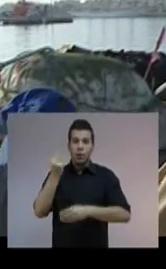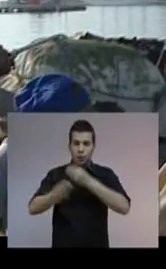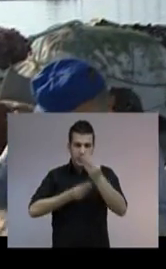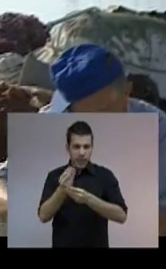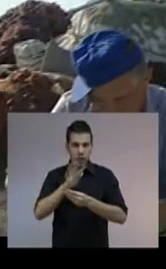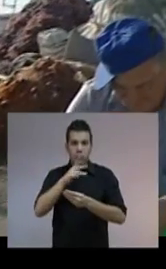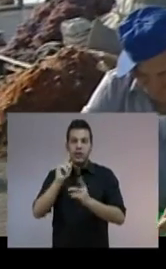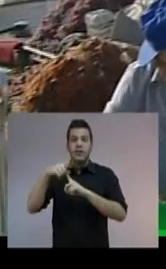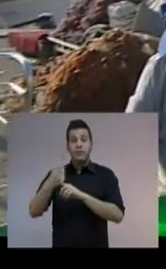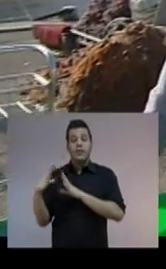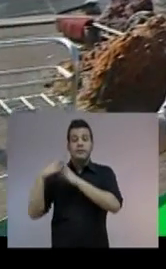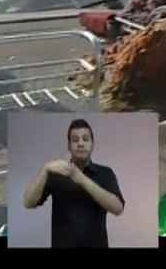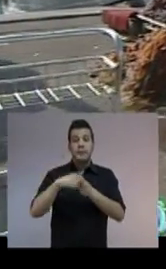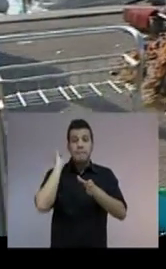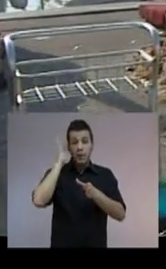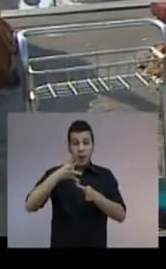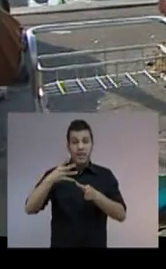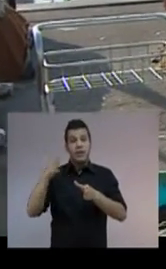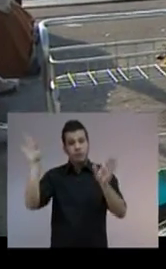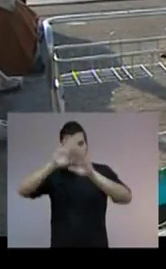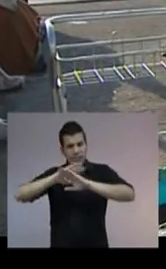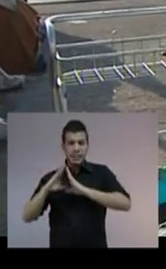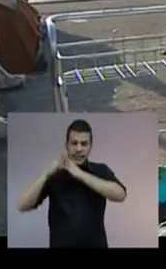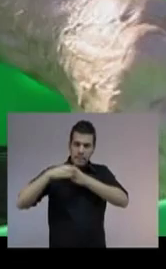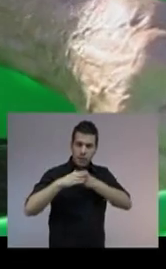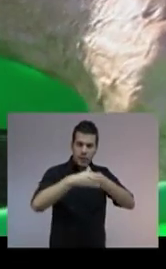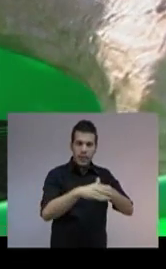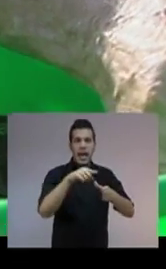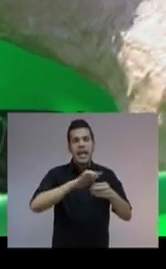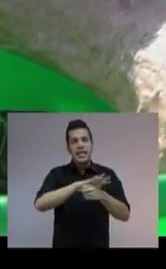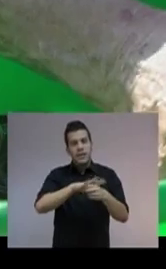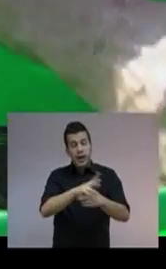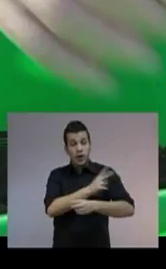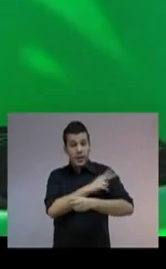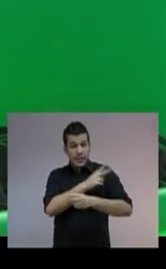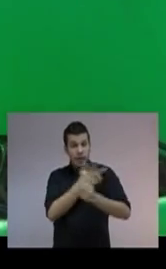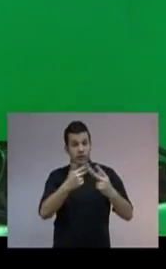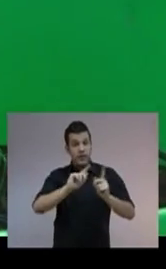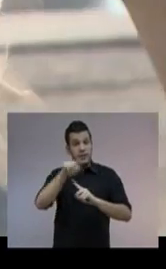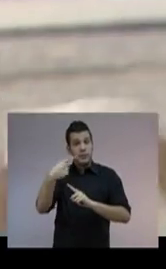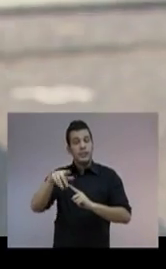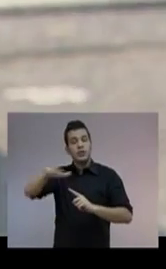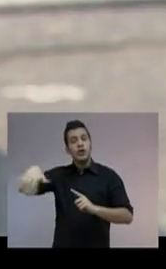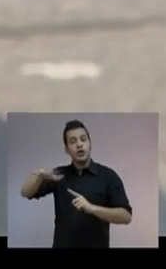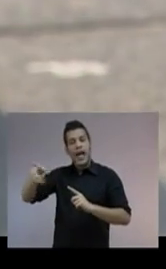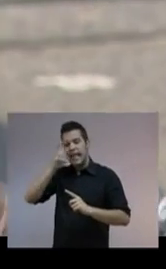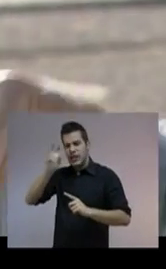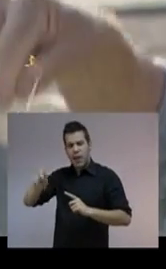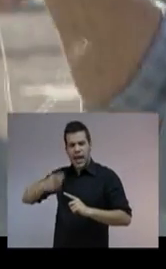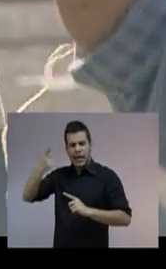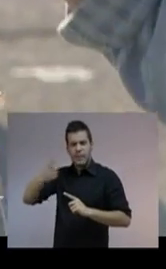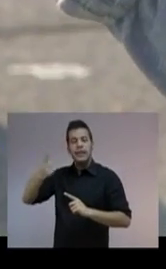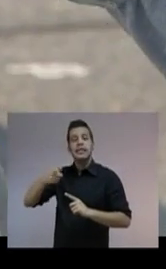se adentren en el mar de madrugada. Desde el barrio marinero nos desplazamos hasta la parte más antigua de la ciudad,